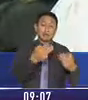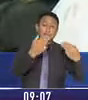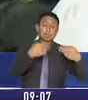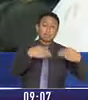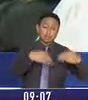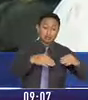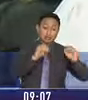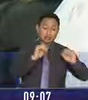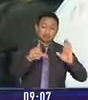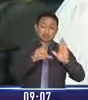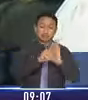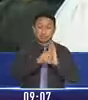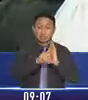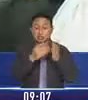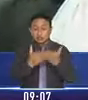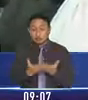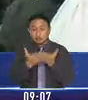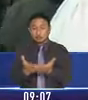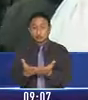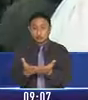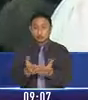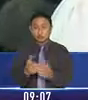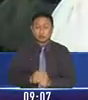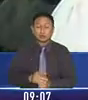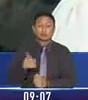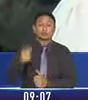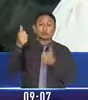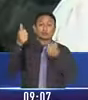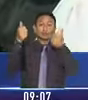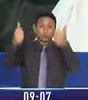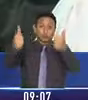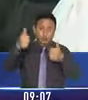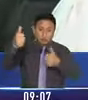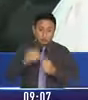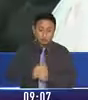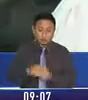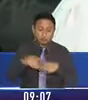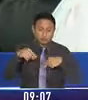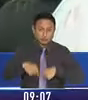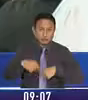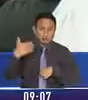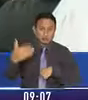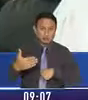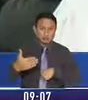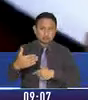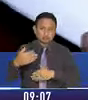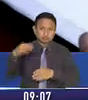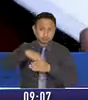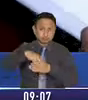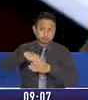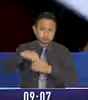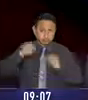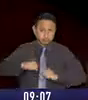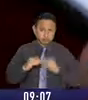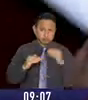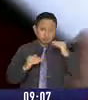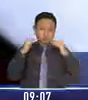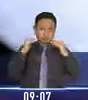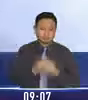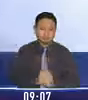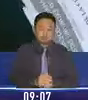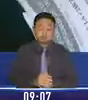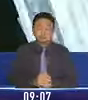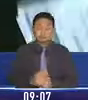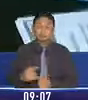metodologías, legislaciones, instrumentos para que los candidatos y candidatas puedan enfrentar la contienda electoral. Estructurada su campaña,